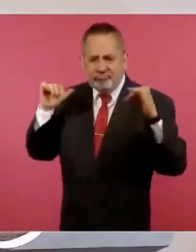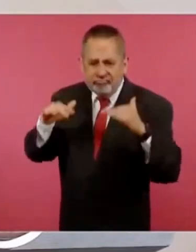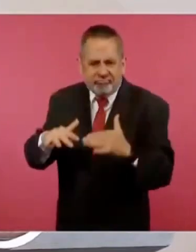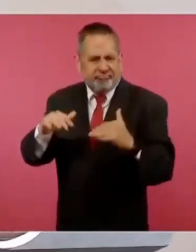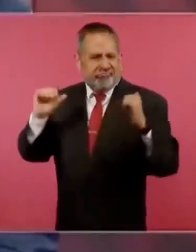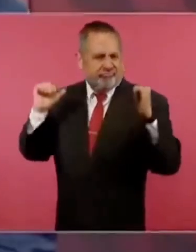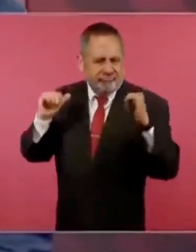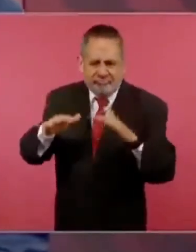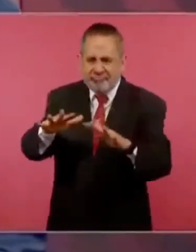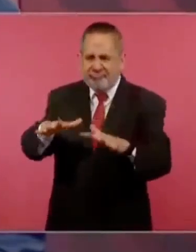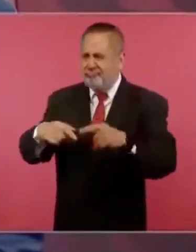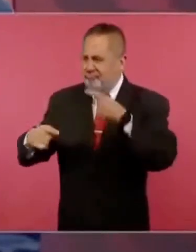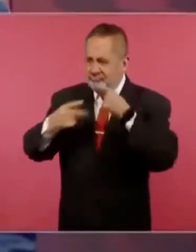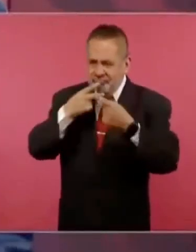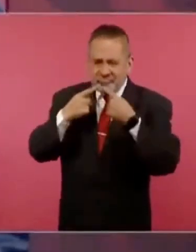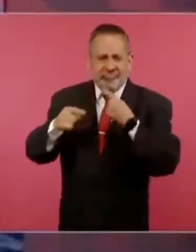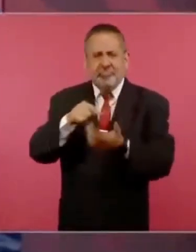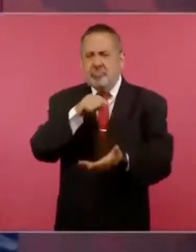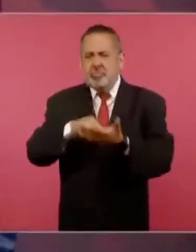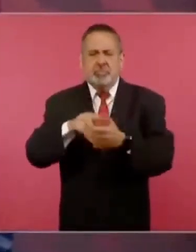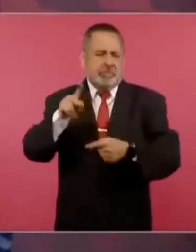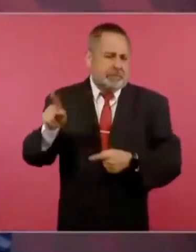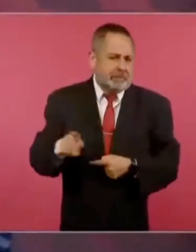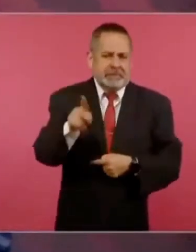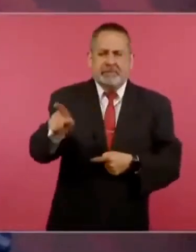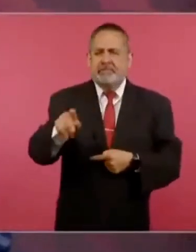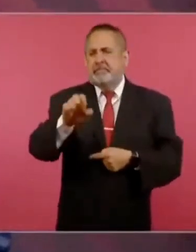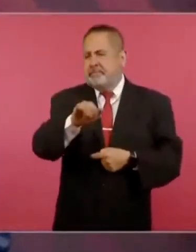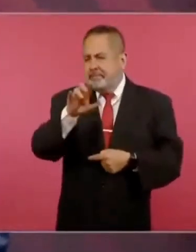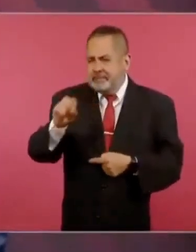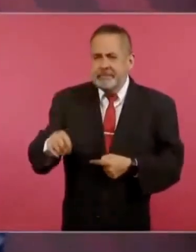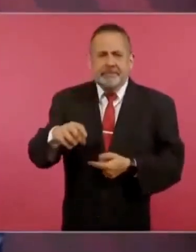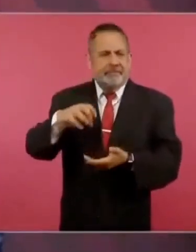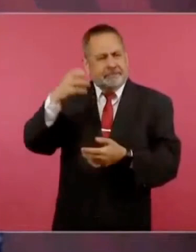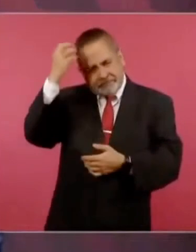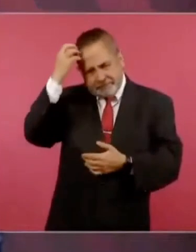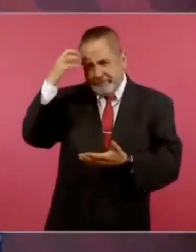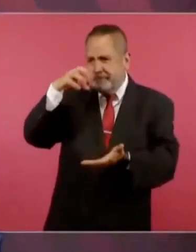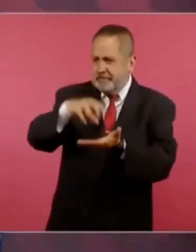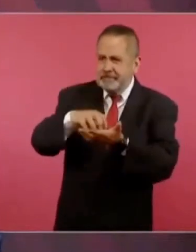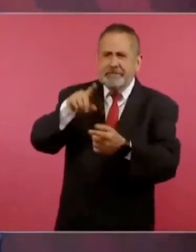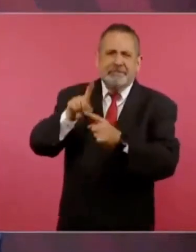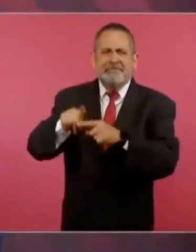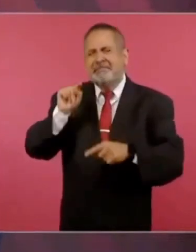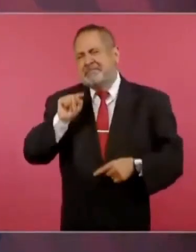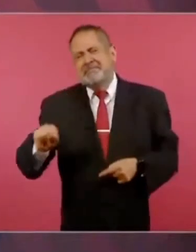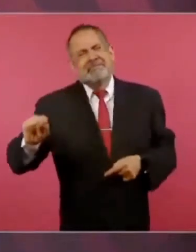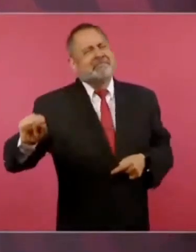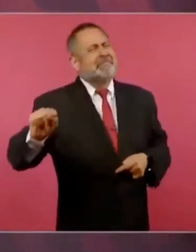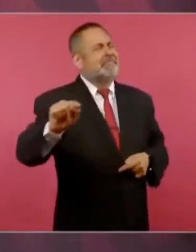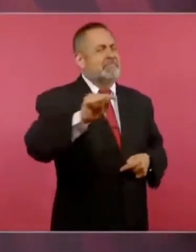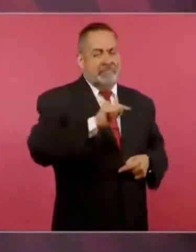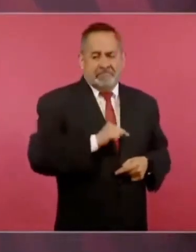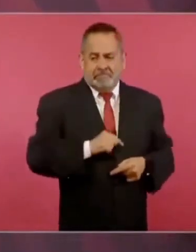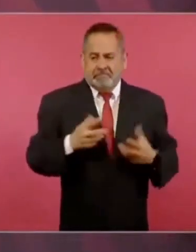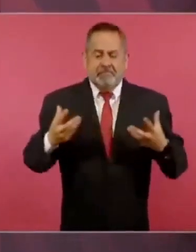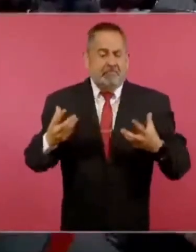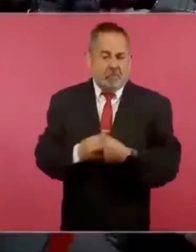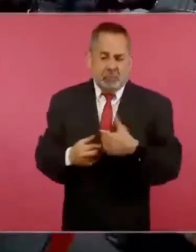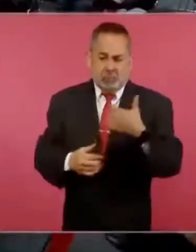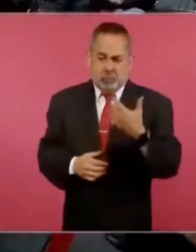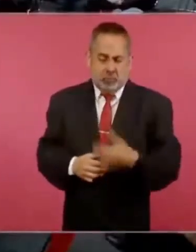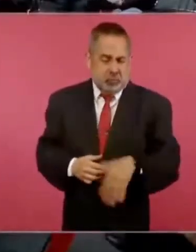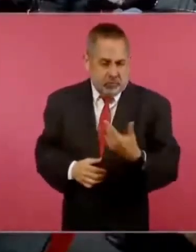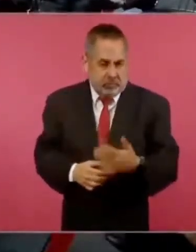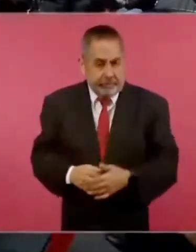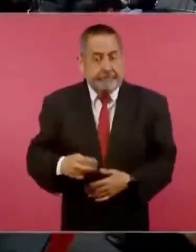constantes en pueblos, en ejidos, en cabeceras municipales. Entonces,